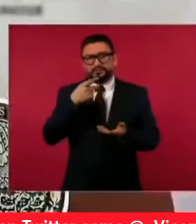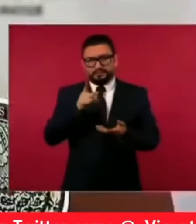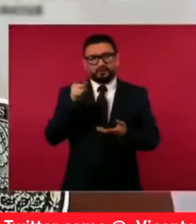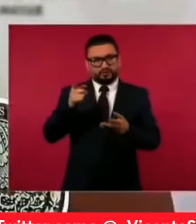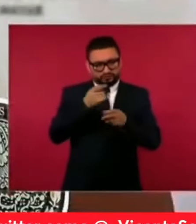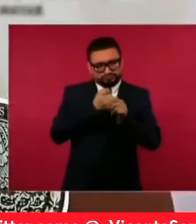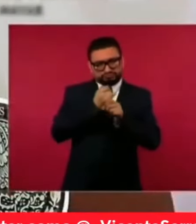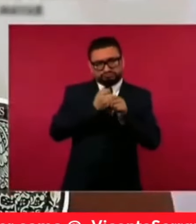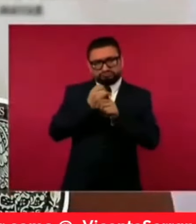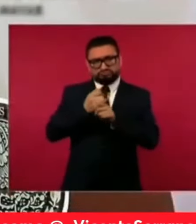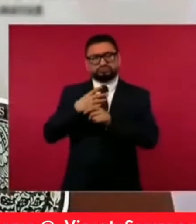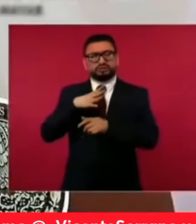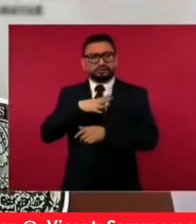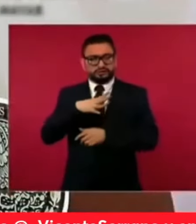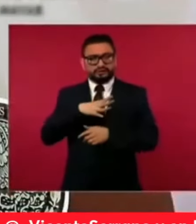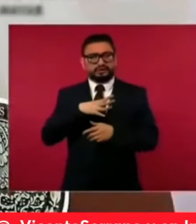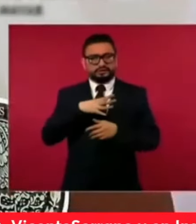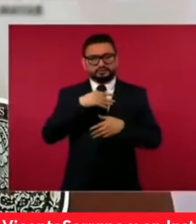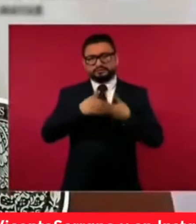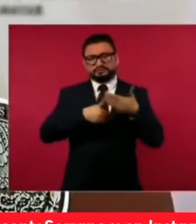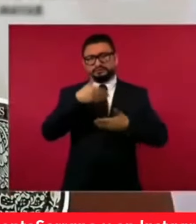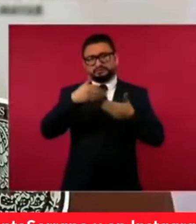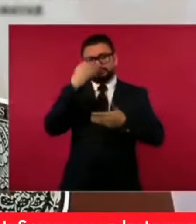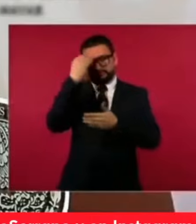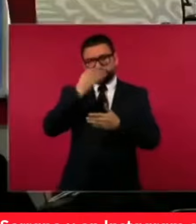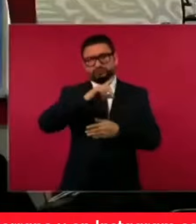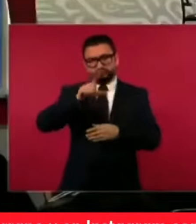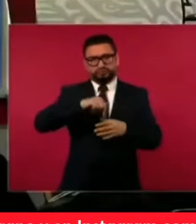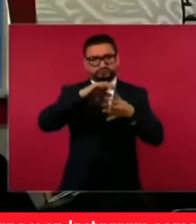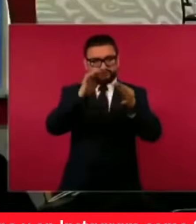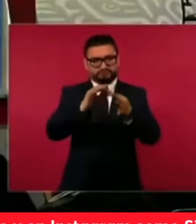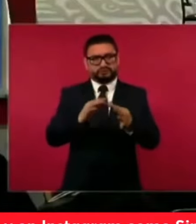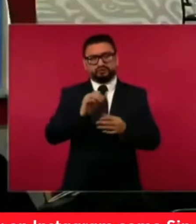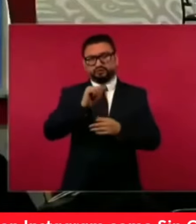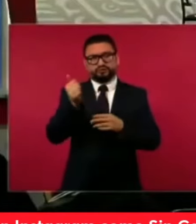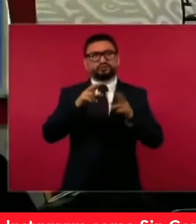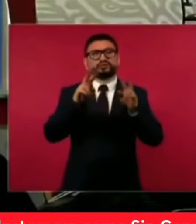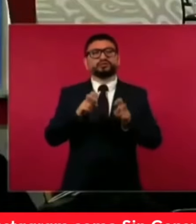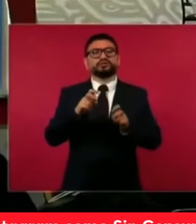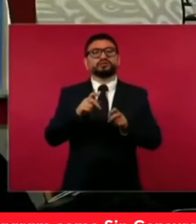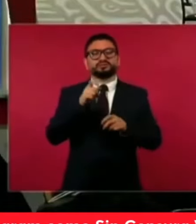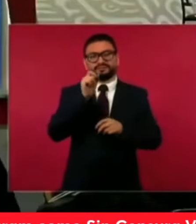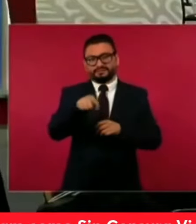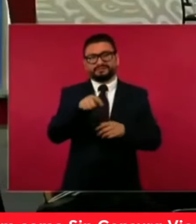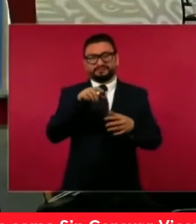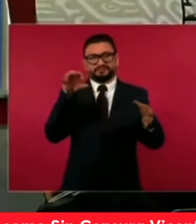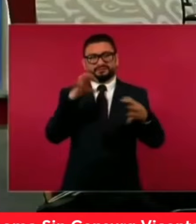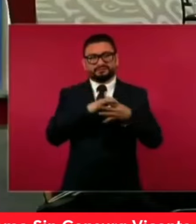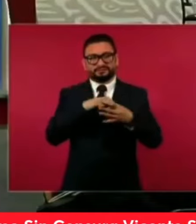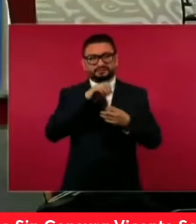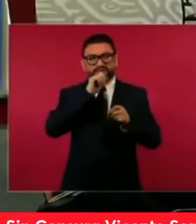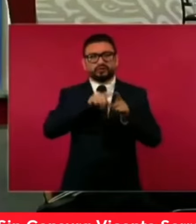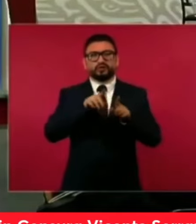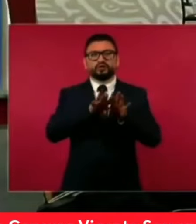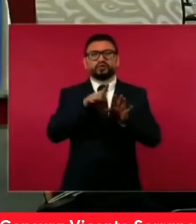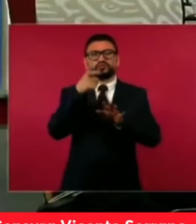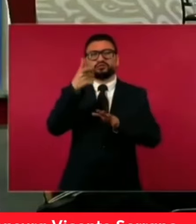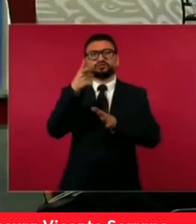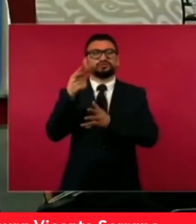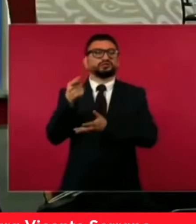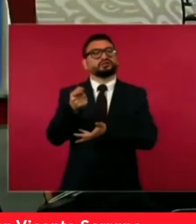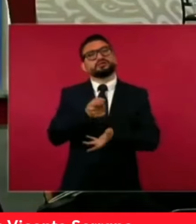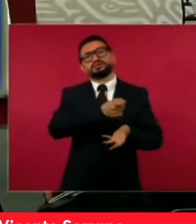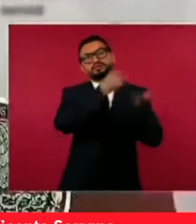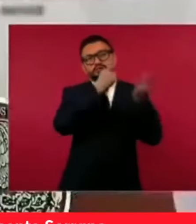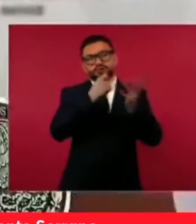llega a operar después hablaremos de un asunto tiene que ver con esto de llevar el dinero